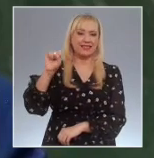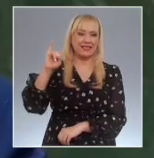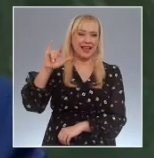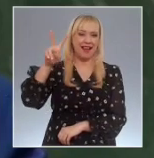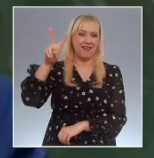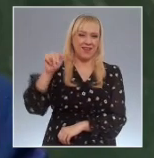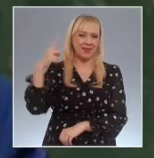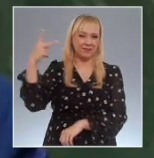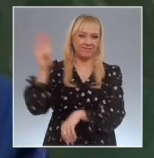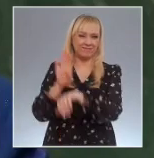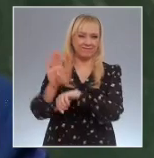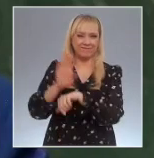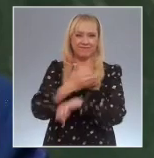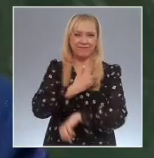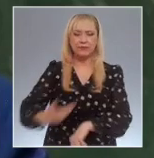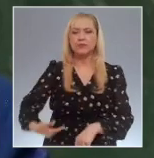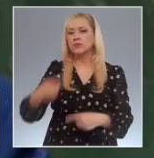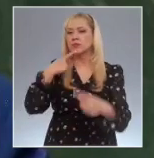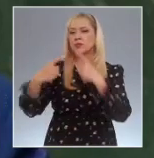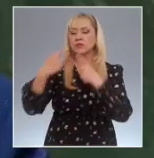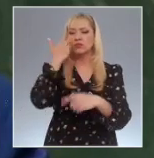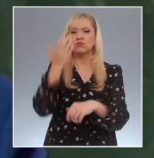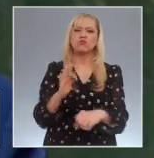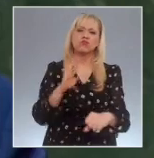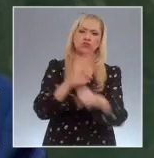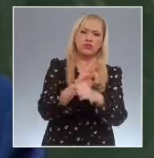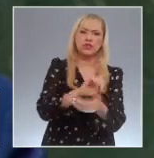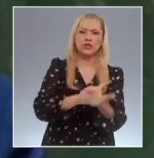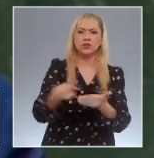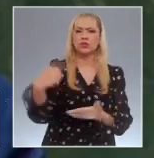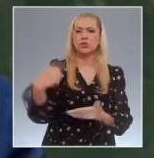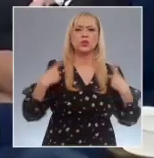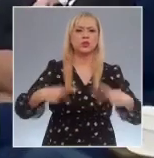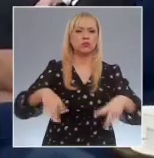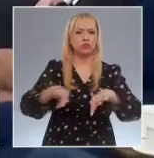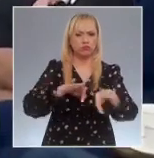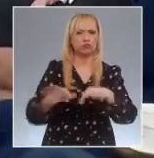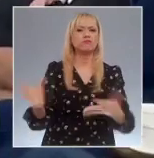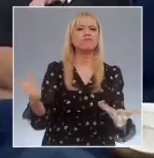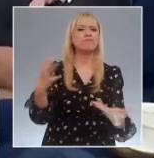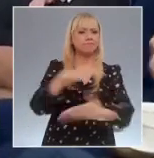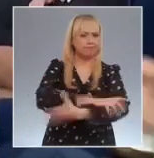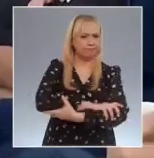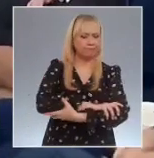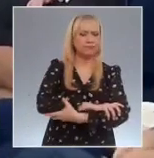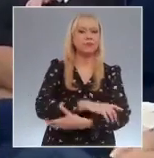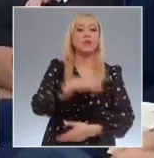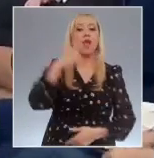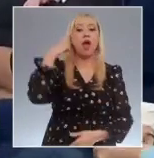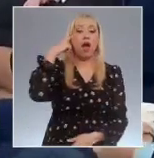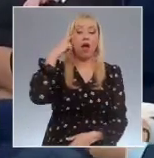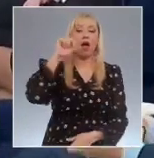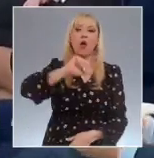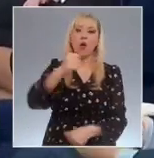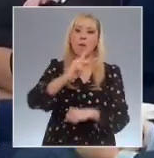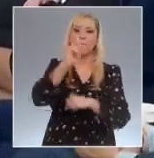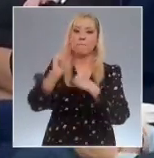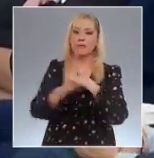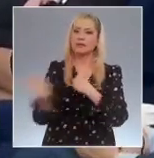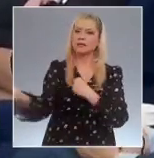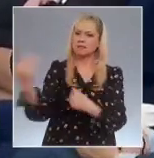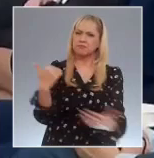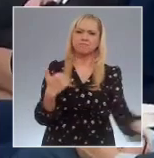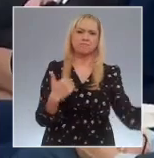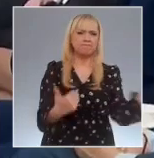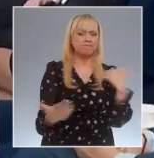de los trabajadores, alianza que será bilateral en un principio, pero que pretende integrar a otros países y organizaciones. Entre los temas